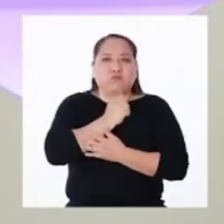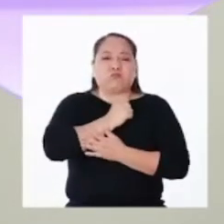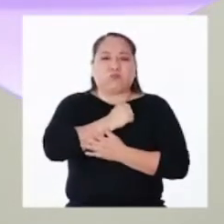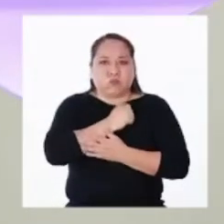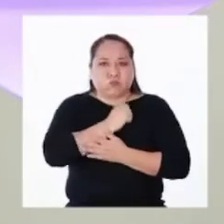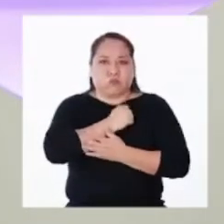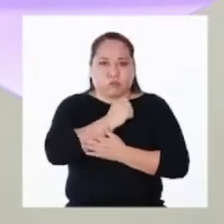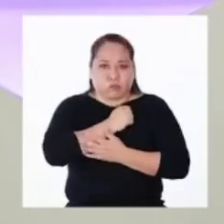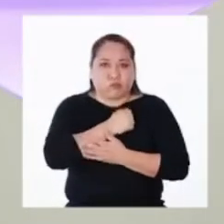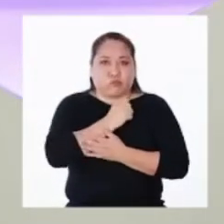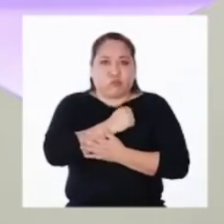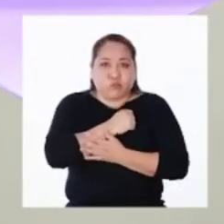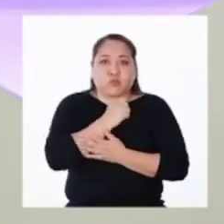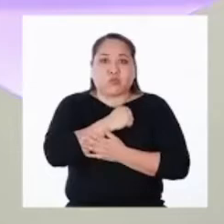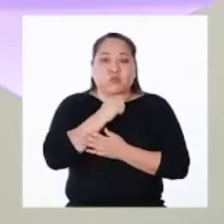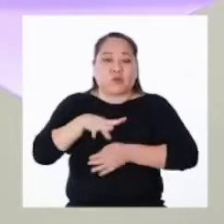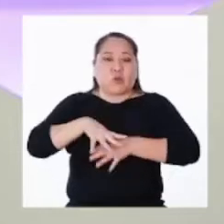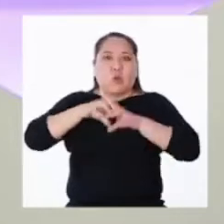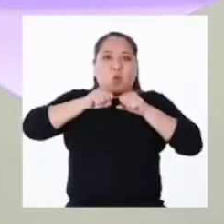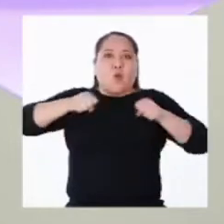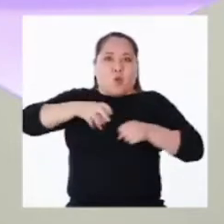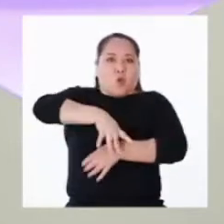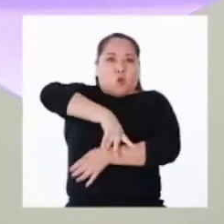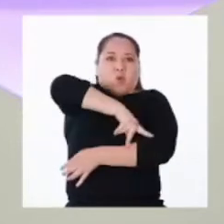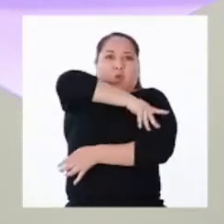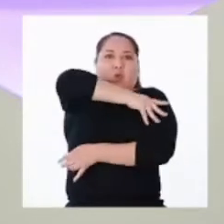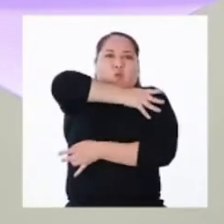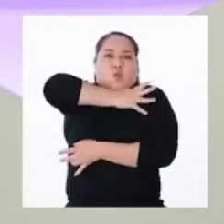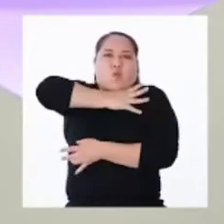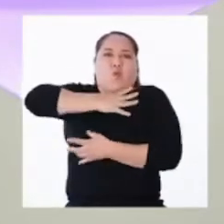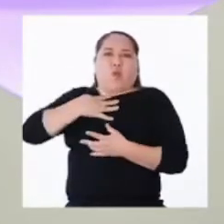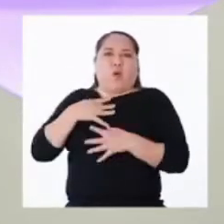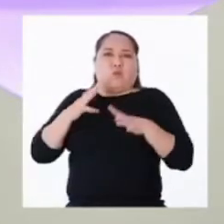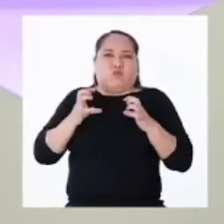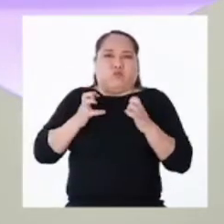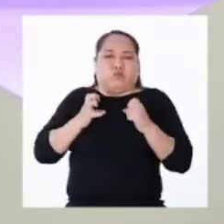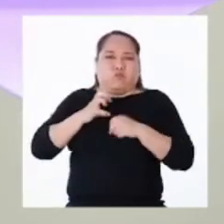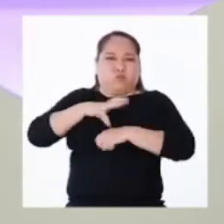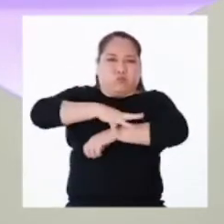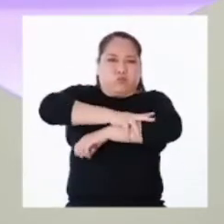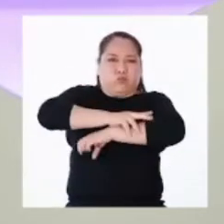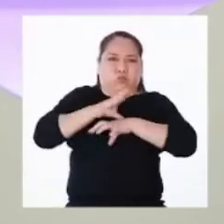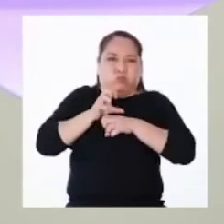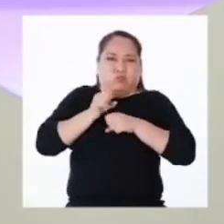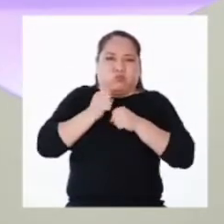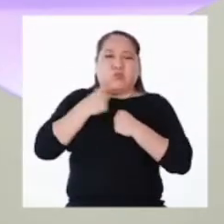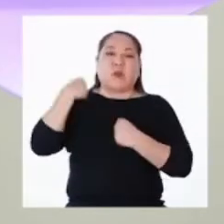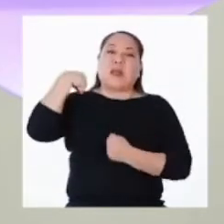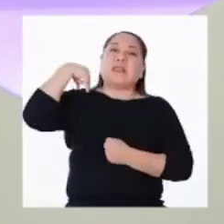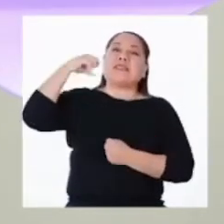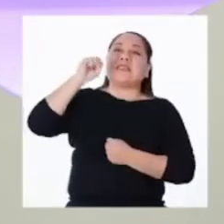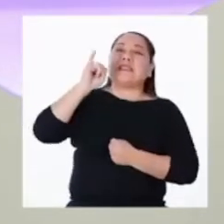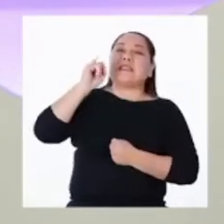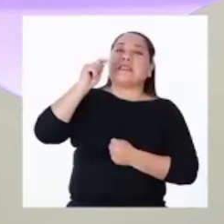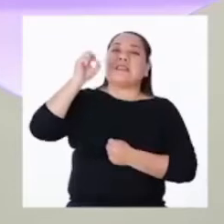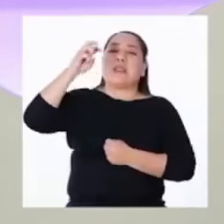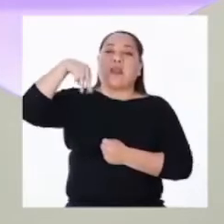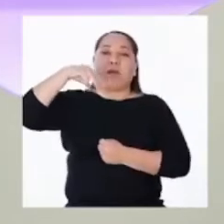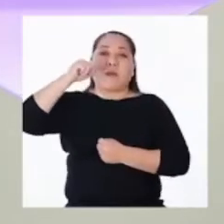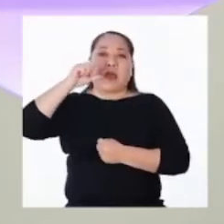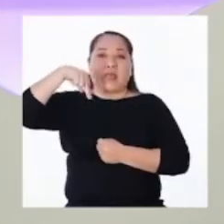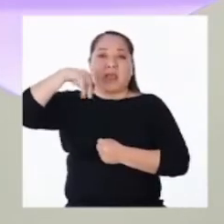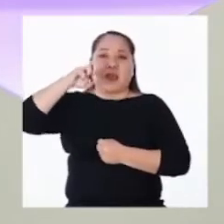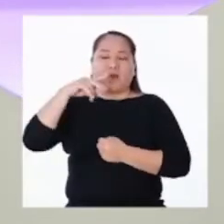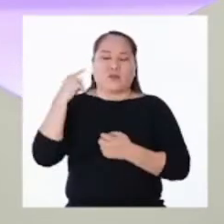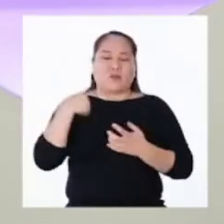frecuencia cardíaca y el estrechamiento de las arterias principales, envueltas en pequeñísimos músculos inervados por el sistema nervioso autónomo, lo que